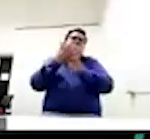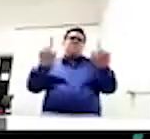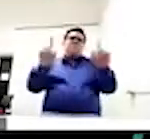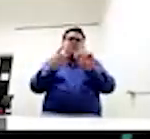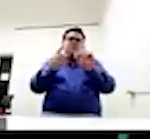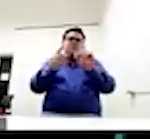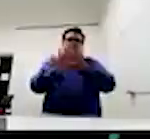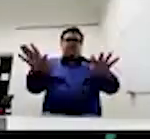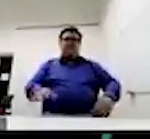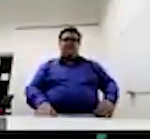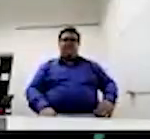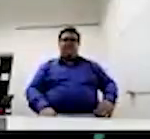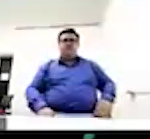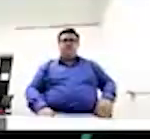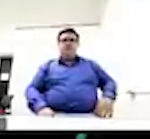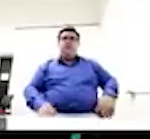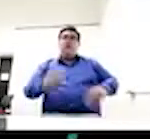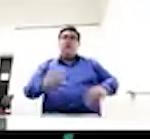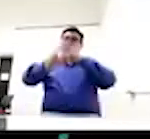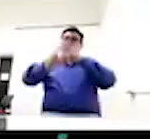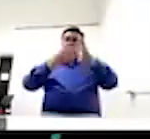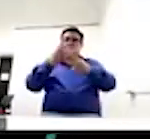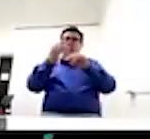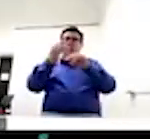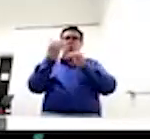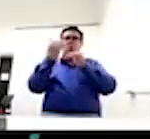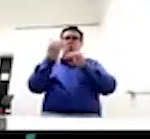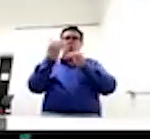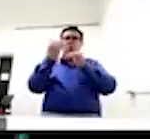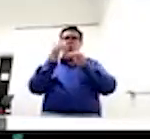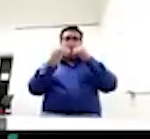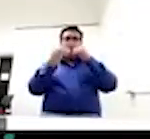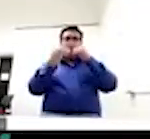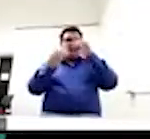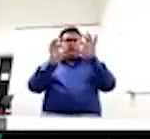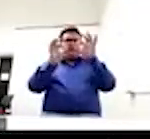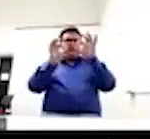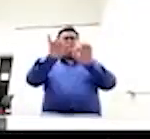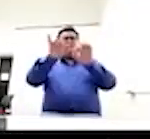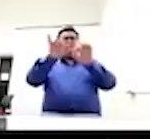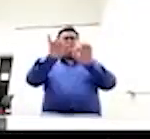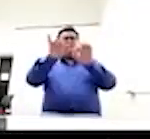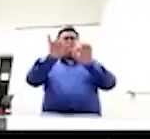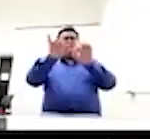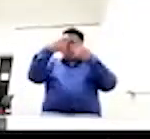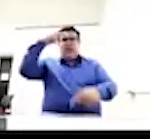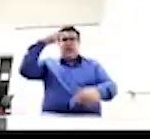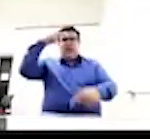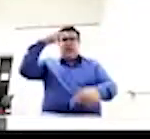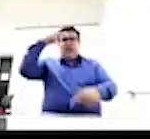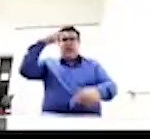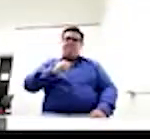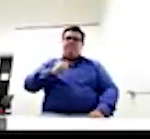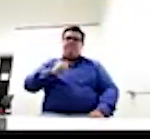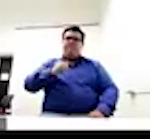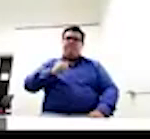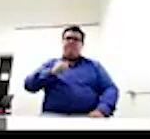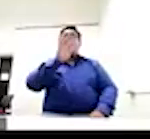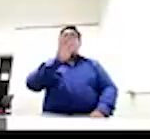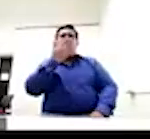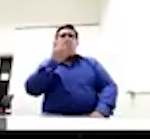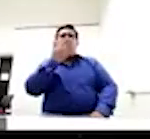El mundo intermedio puede verse desde una interpretación muy personal de mitos indígenas colombianos, aunque los